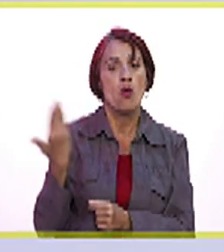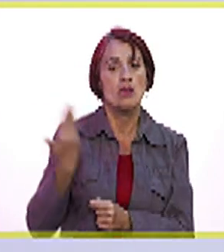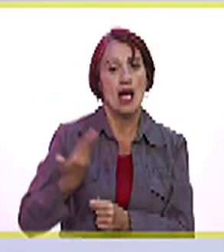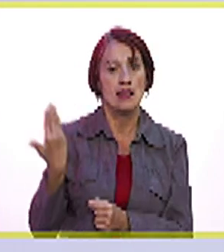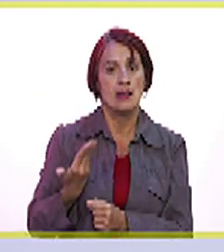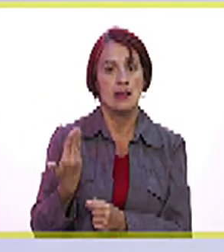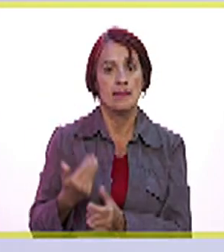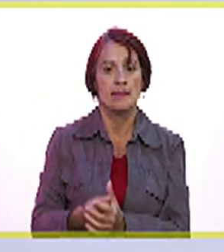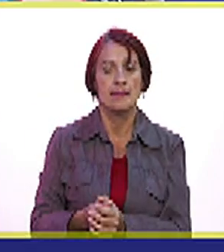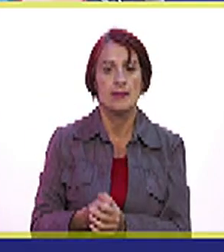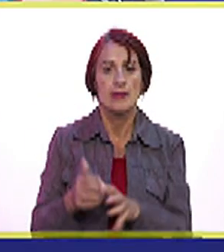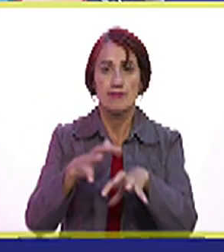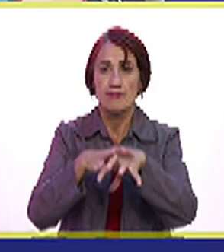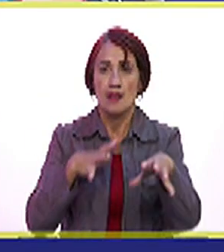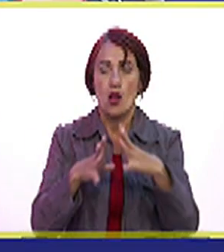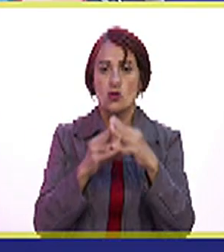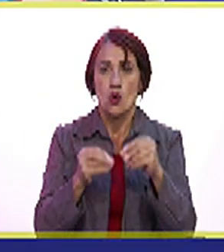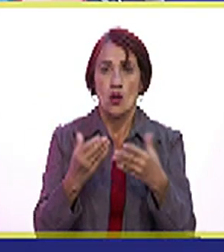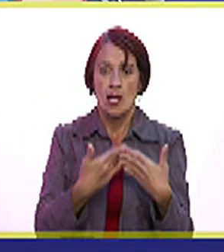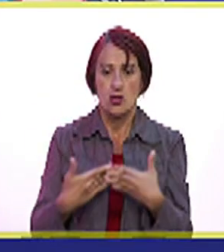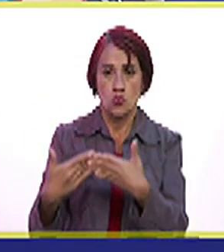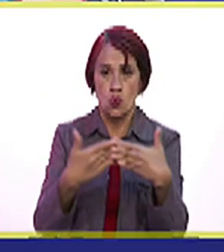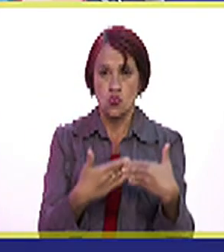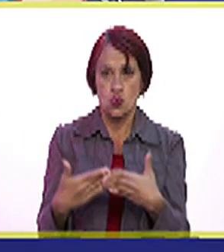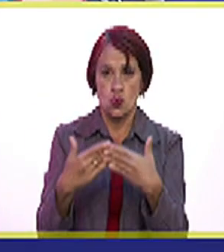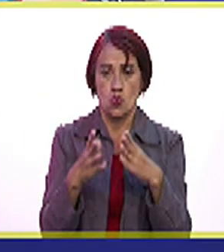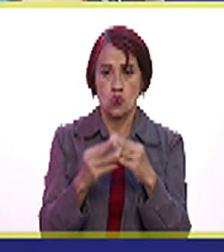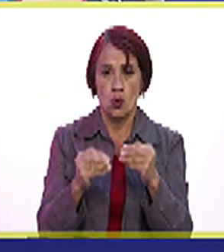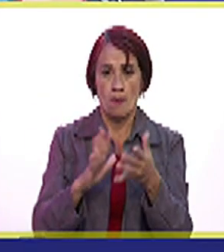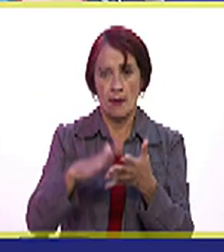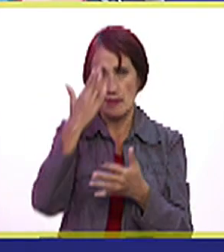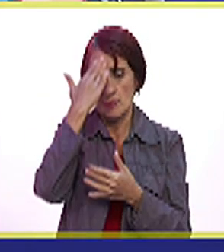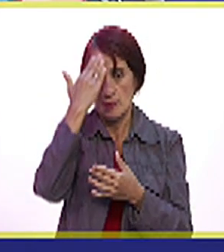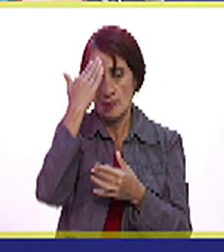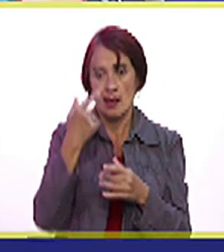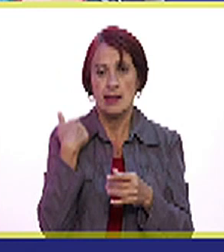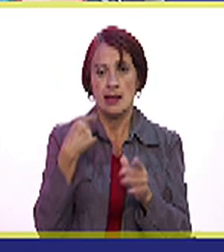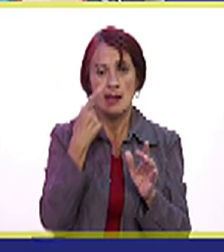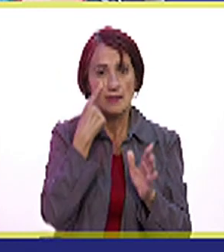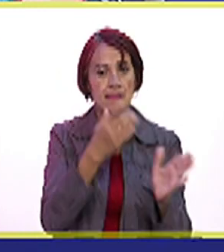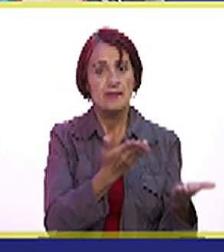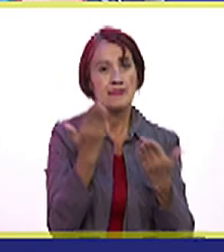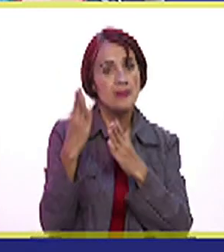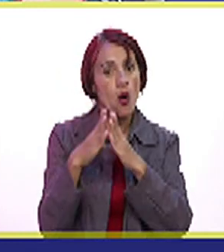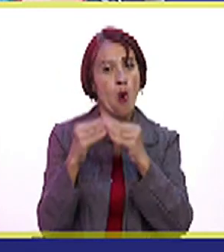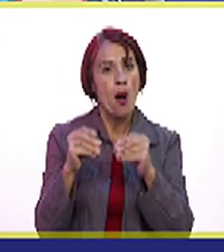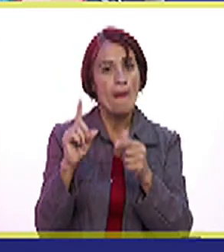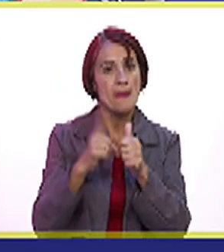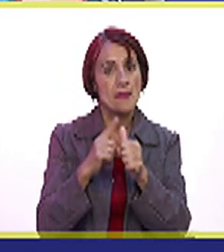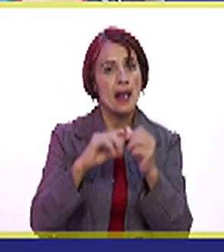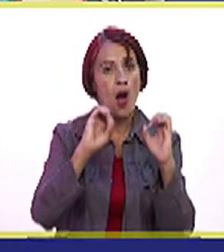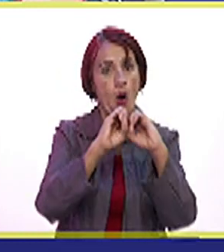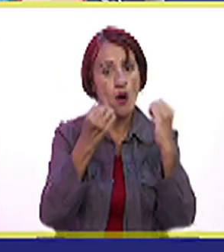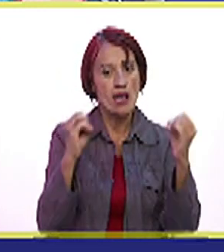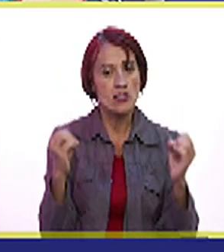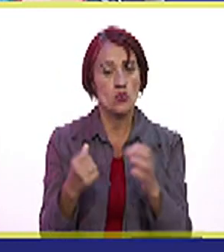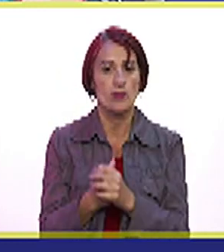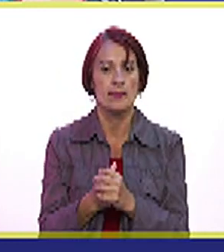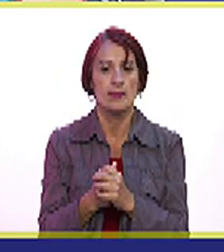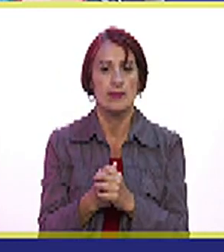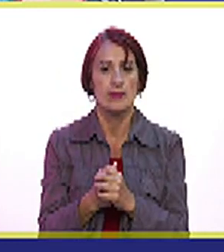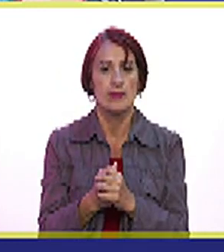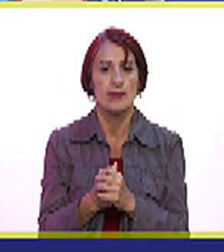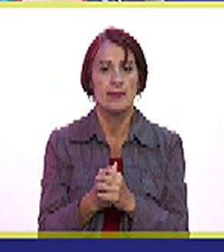o mayor relevancia a los términos. Aquí tenemos la primera oración. Juan run